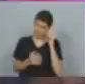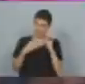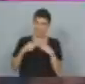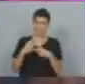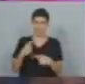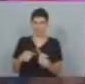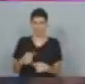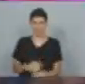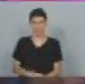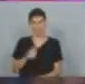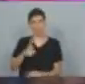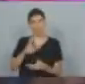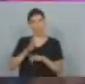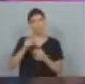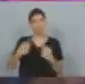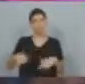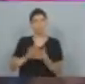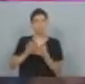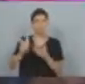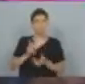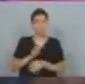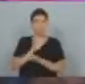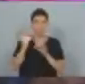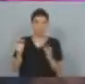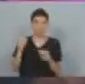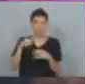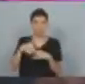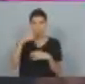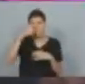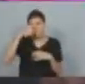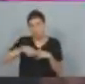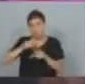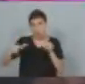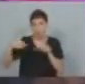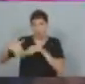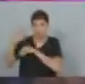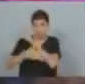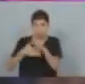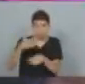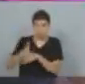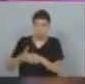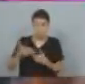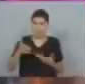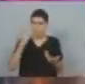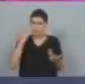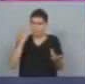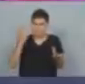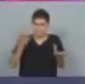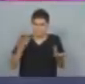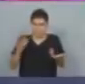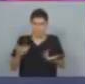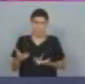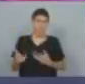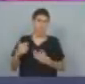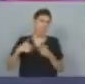seguimos. No me aportó nada nuevo. Estamos en los últimos que están por entrar. Y lo que yo